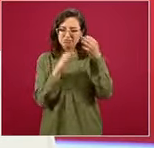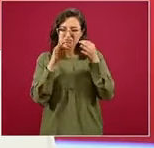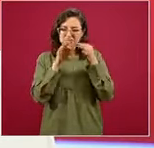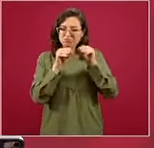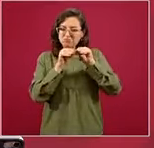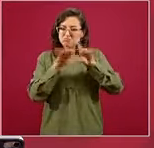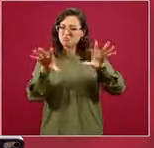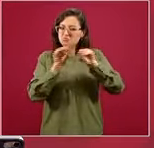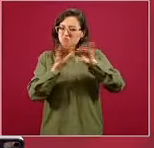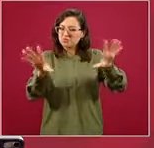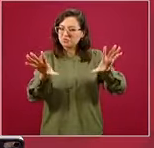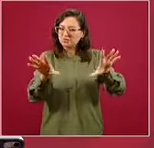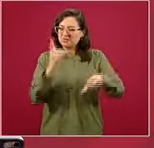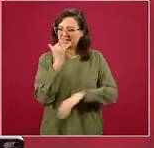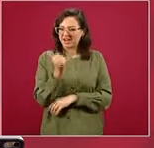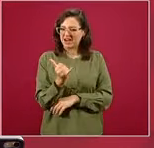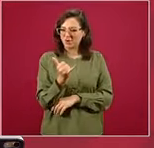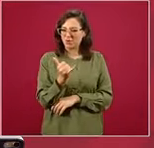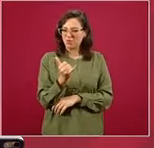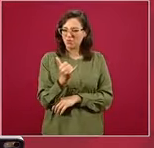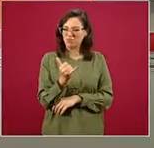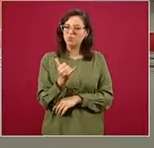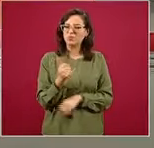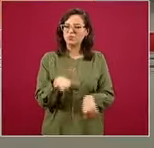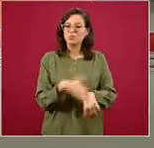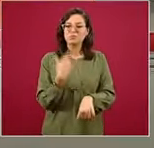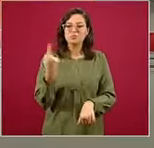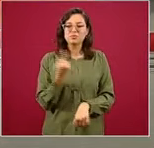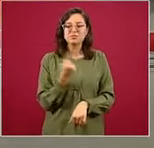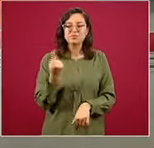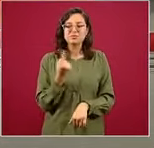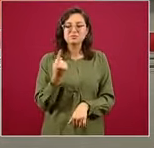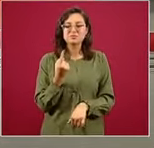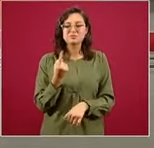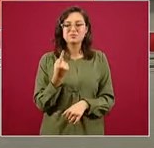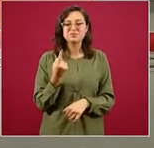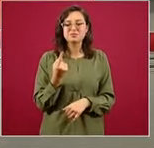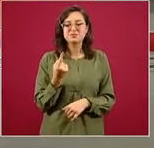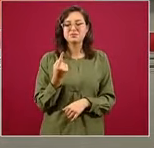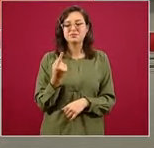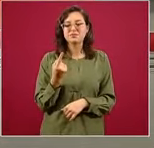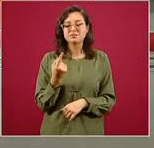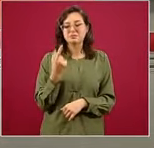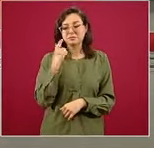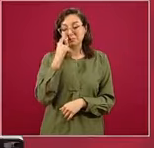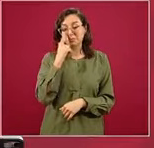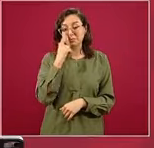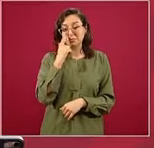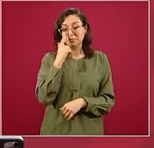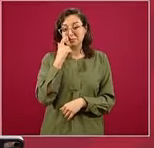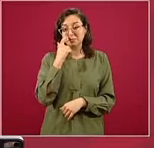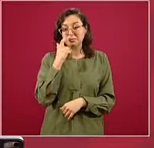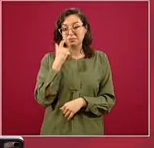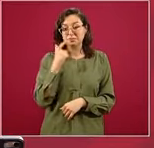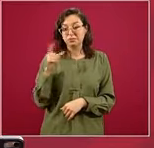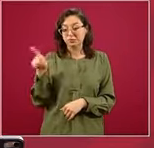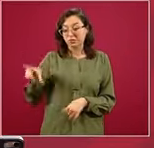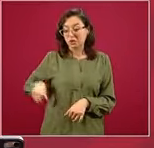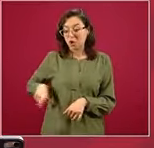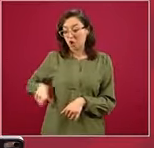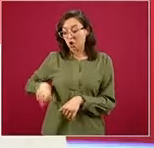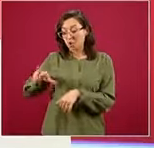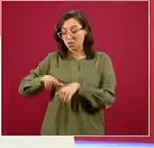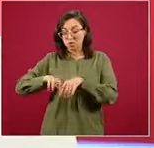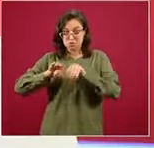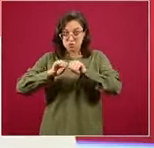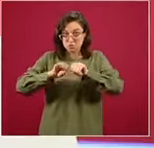ciertos medios les interesa transmitir, porque aparentemente se filtró, porque creo que no fue voluntad del gobierno haberlo